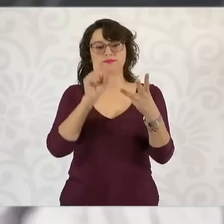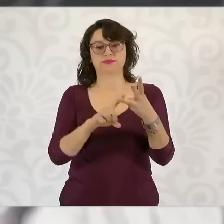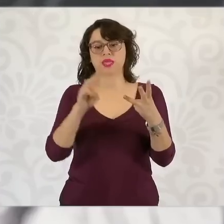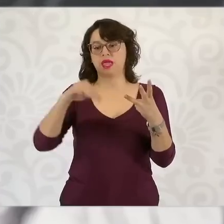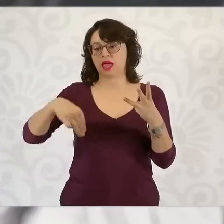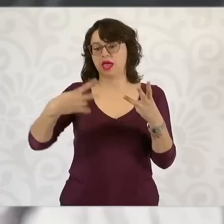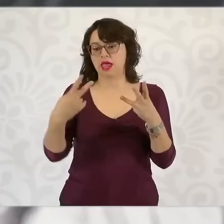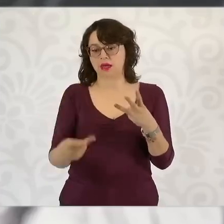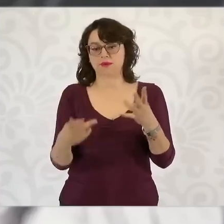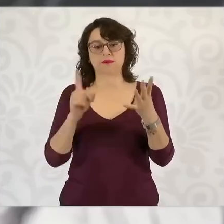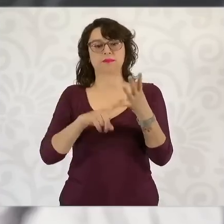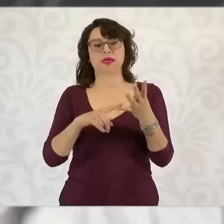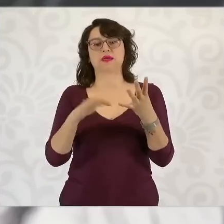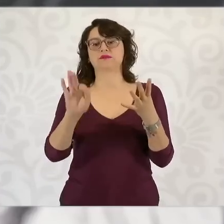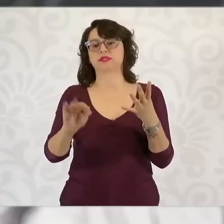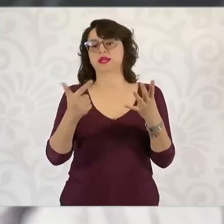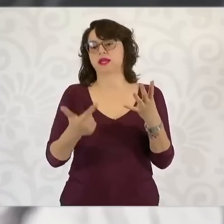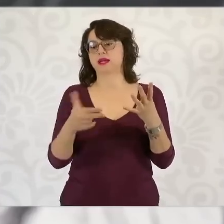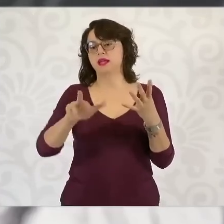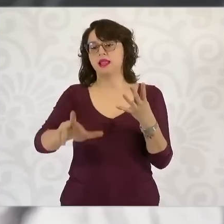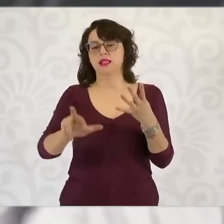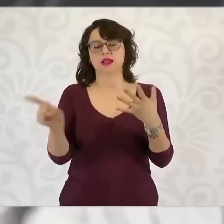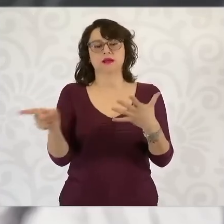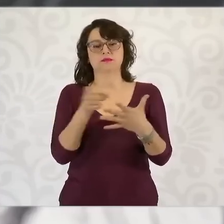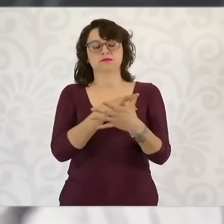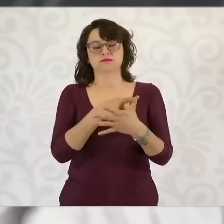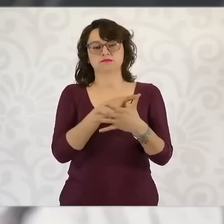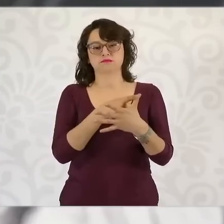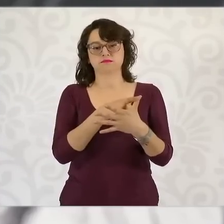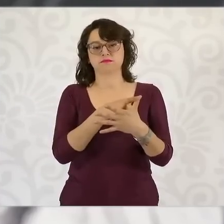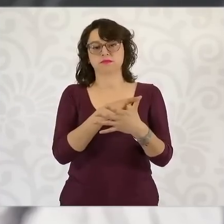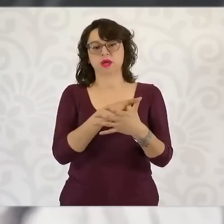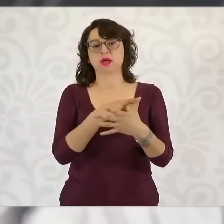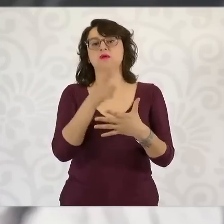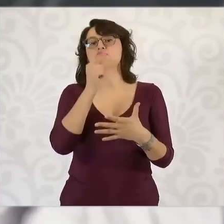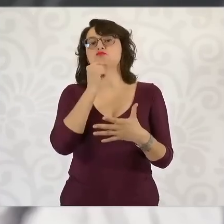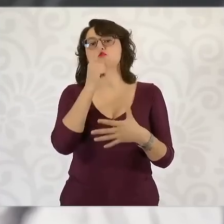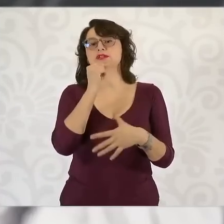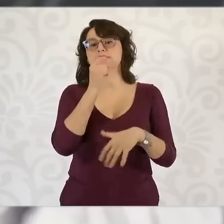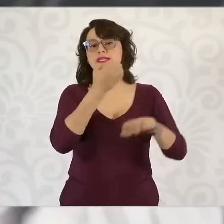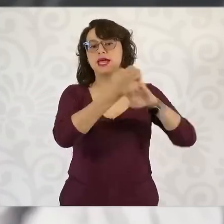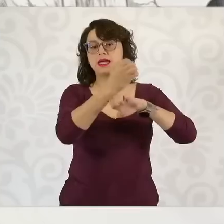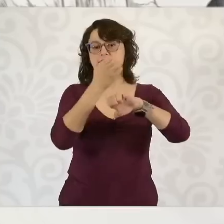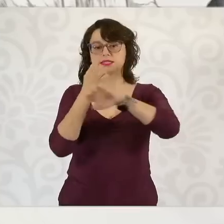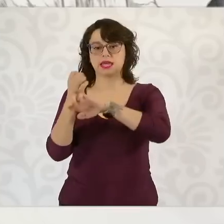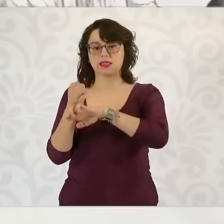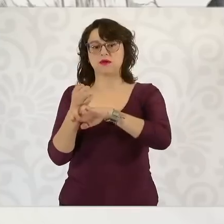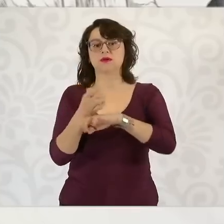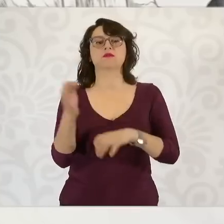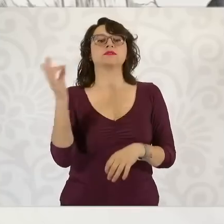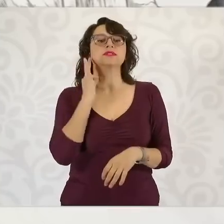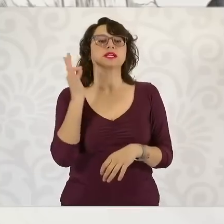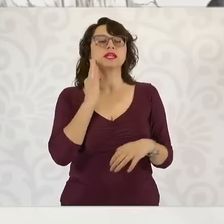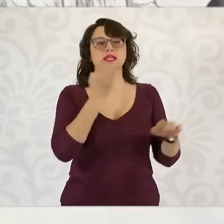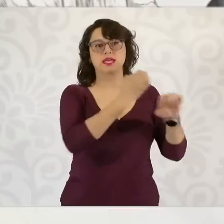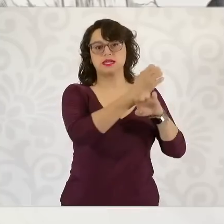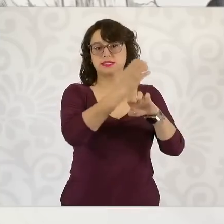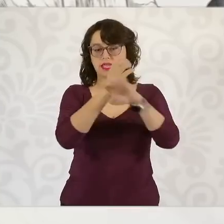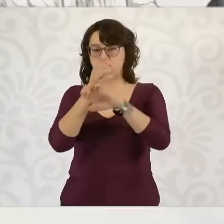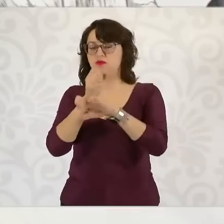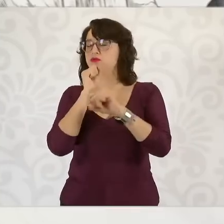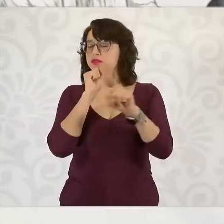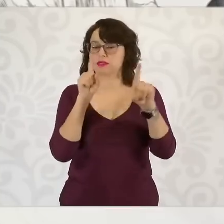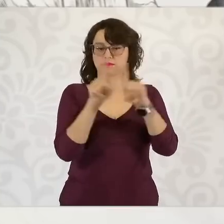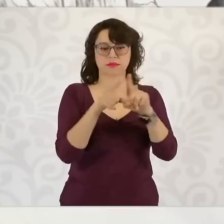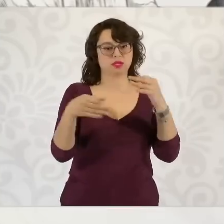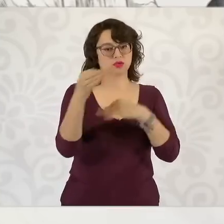Ministerios Públicos de la Fiscalía General de la República, también por supuesto de policías estatales y fiscalías locales, de